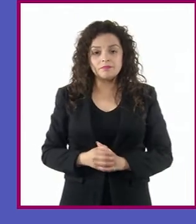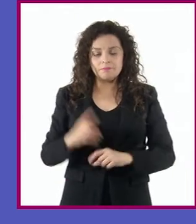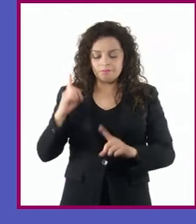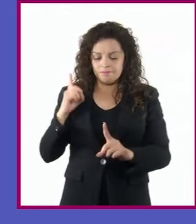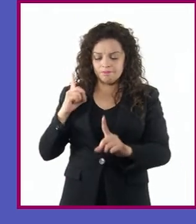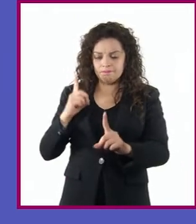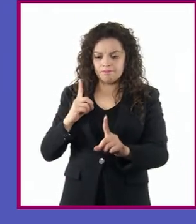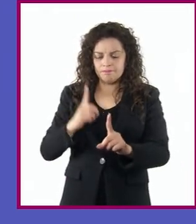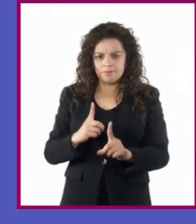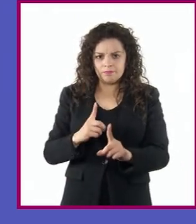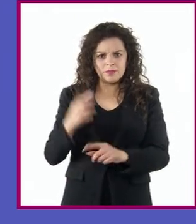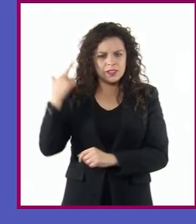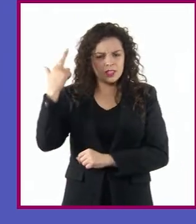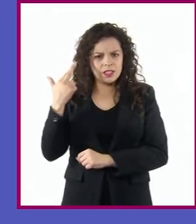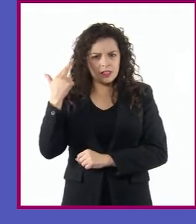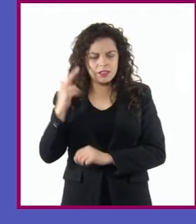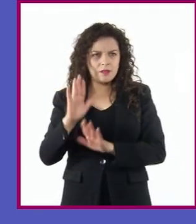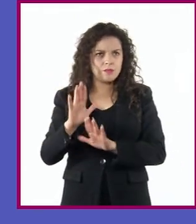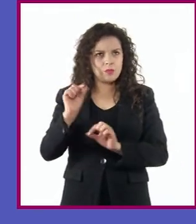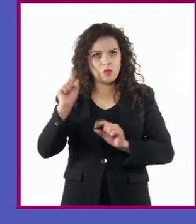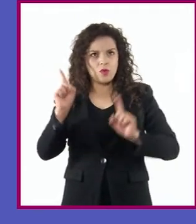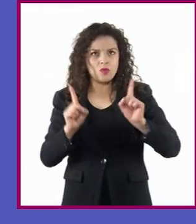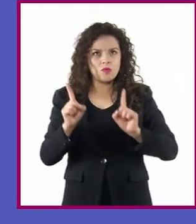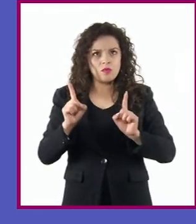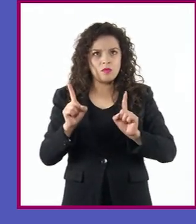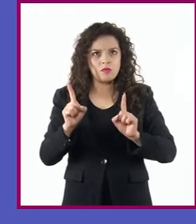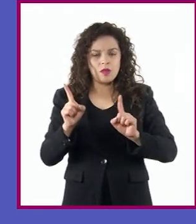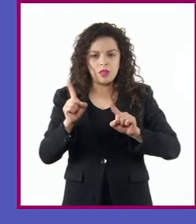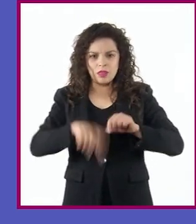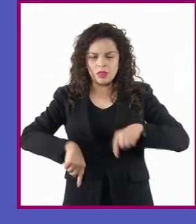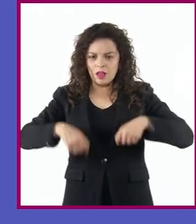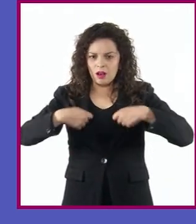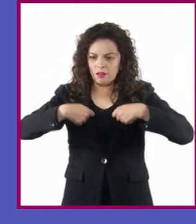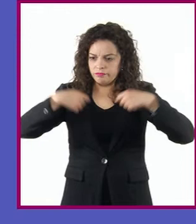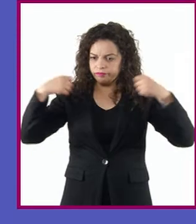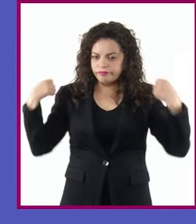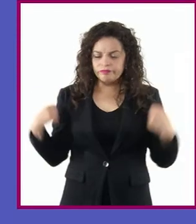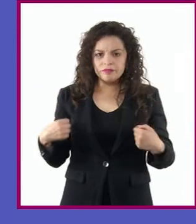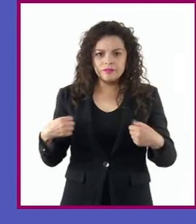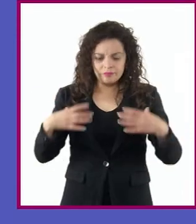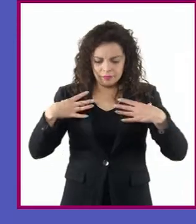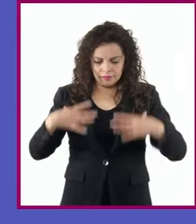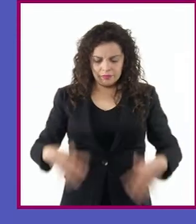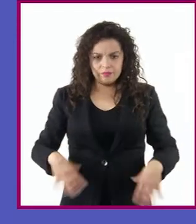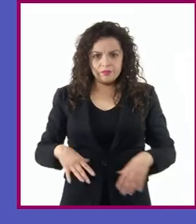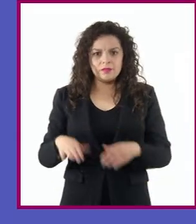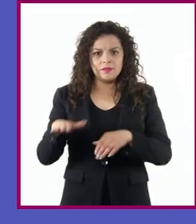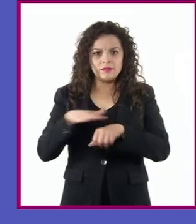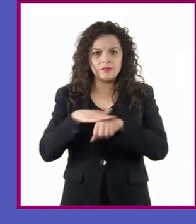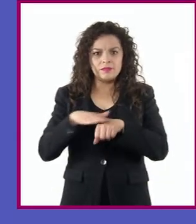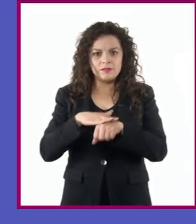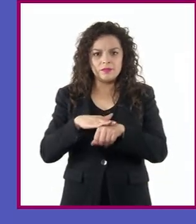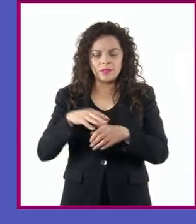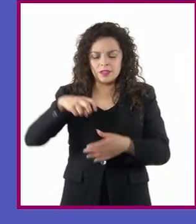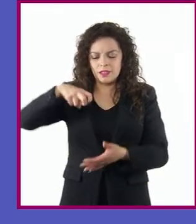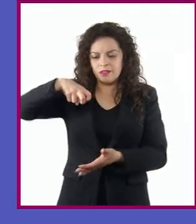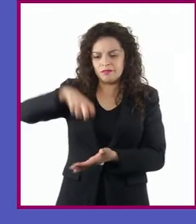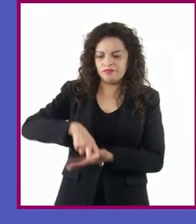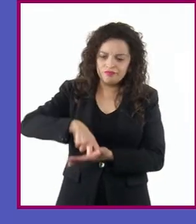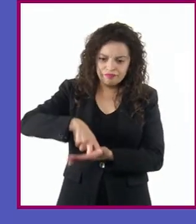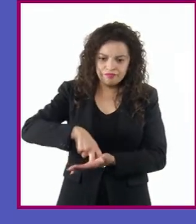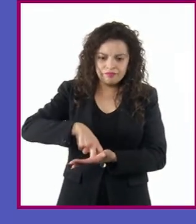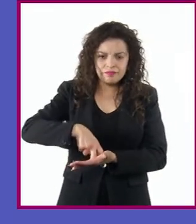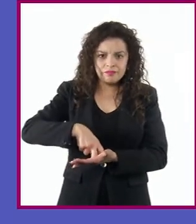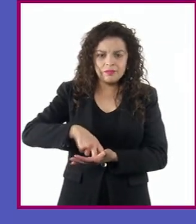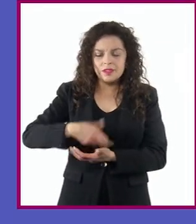rey duda un momento, se quita el manto, torso desnudo, cae de rodillas,